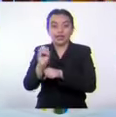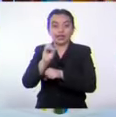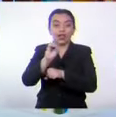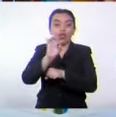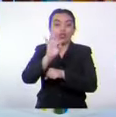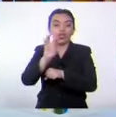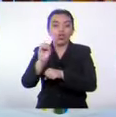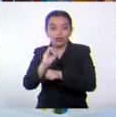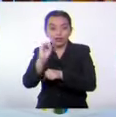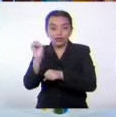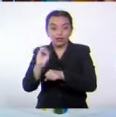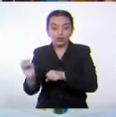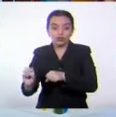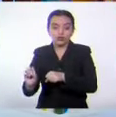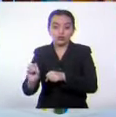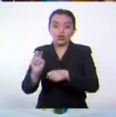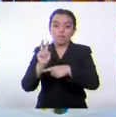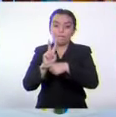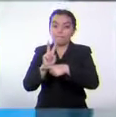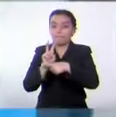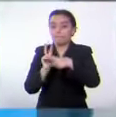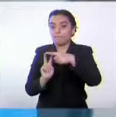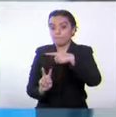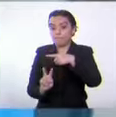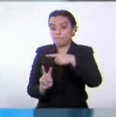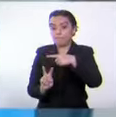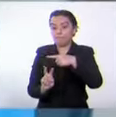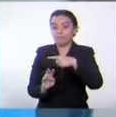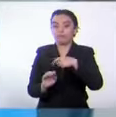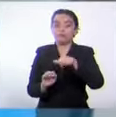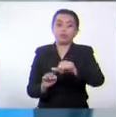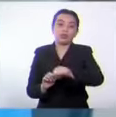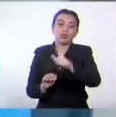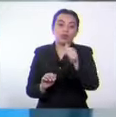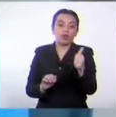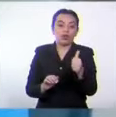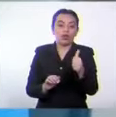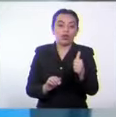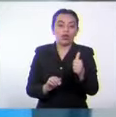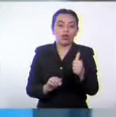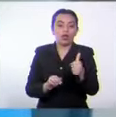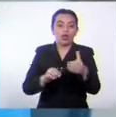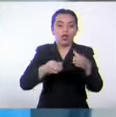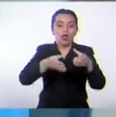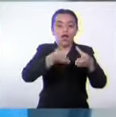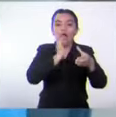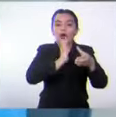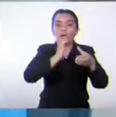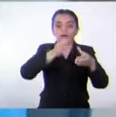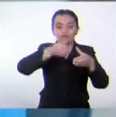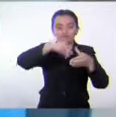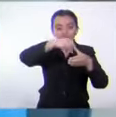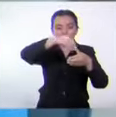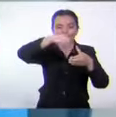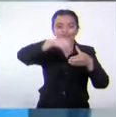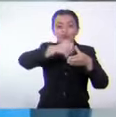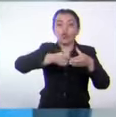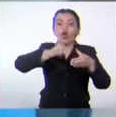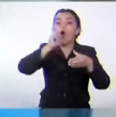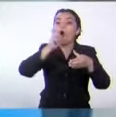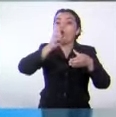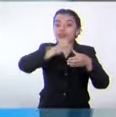90% volumen sobre volumen, mientras que para el agua oxigenada normalmente la venden